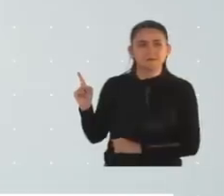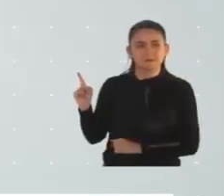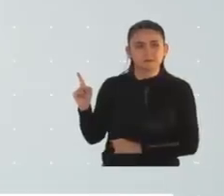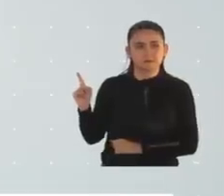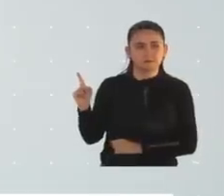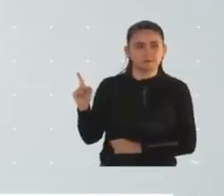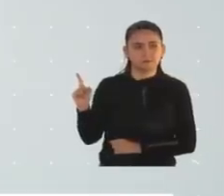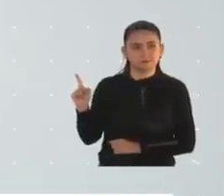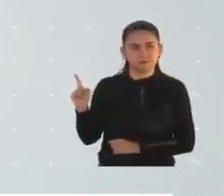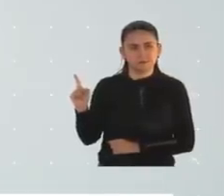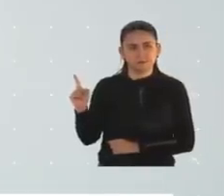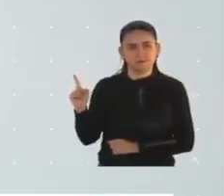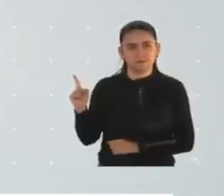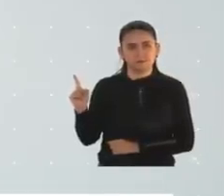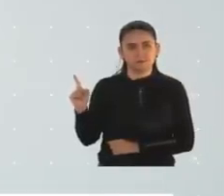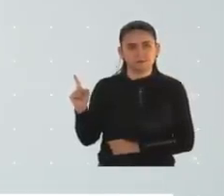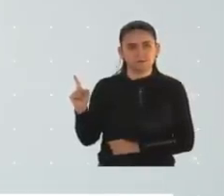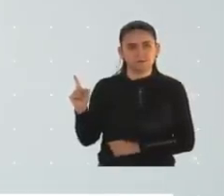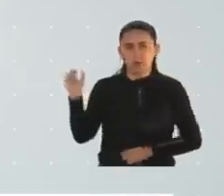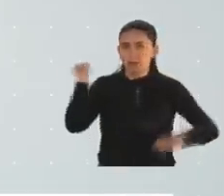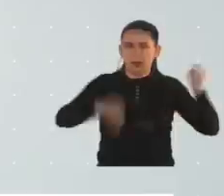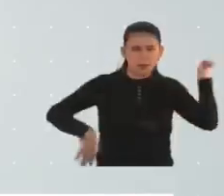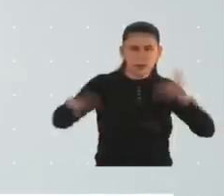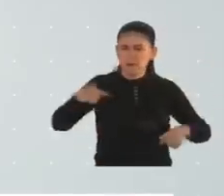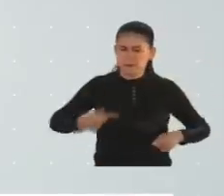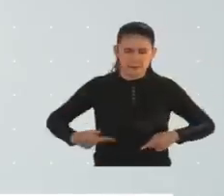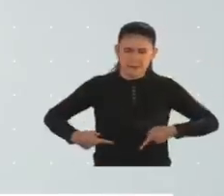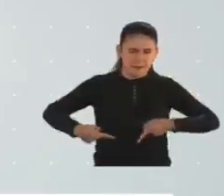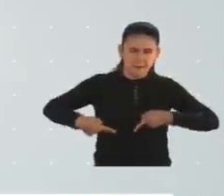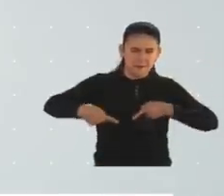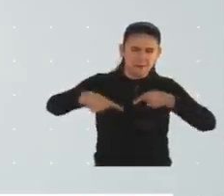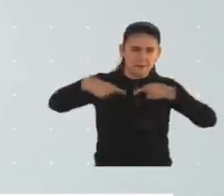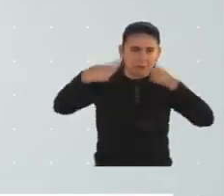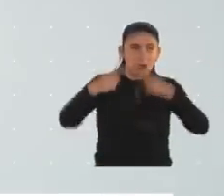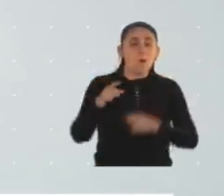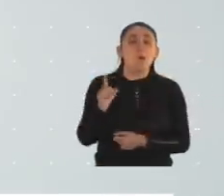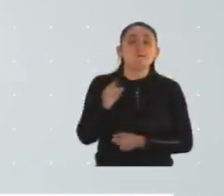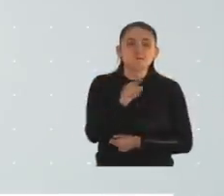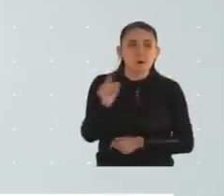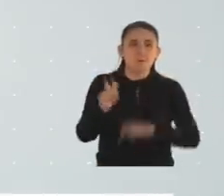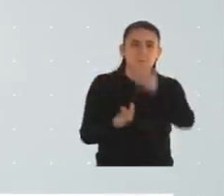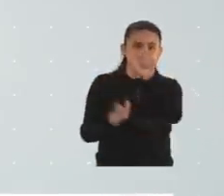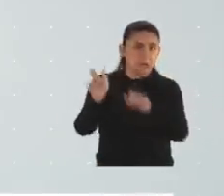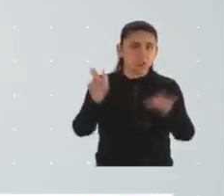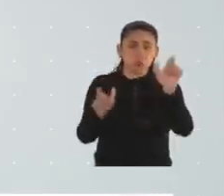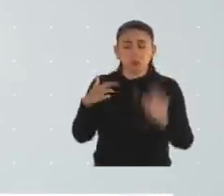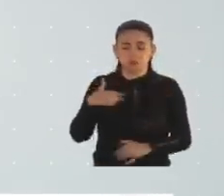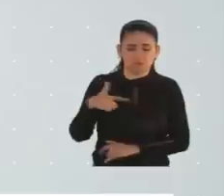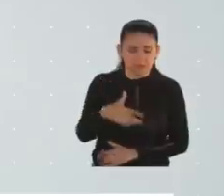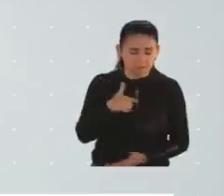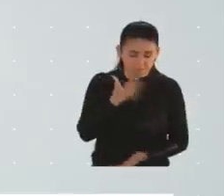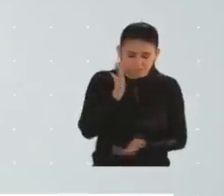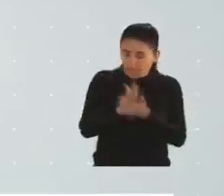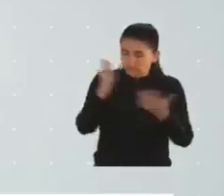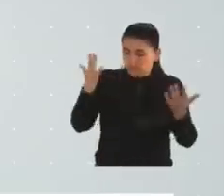unos enfrentamientos que terminaron con graves disturbios, entre los que también se vieron involucradas personas que resultaron lesionadas con arma blanca y